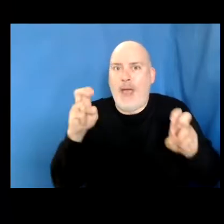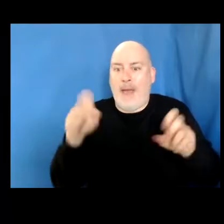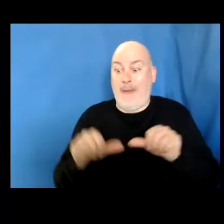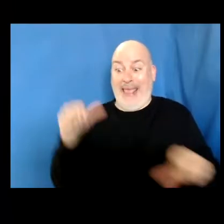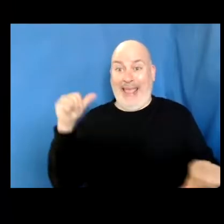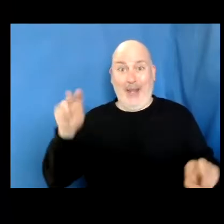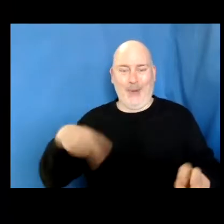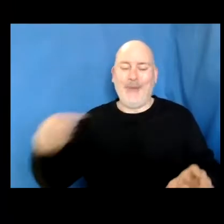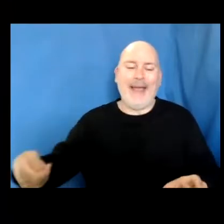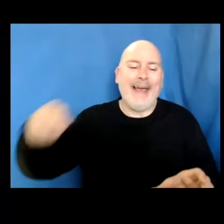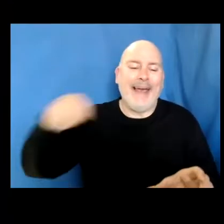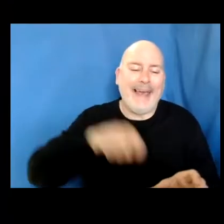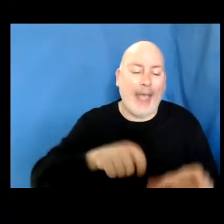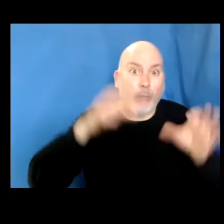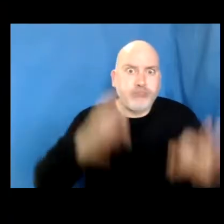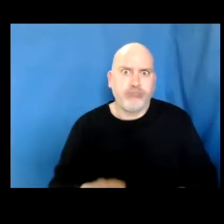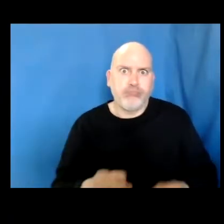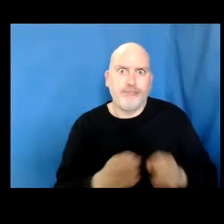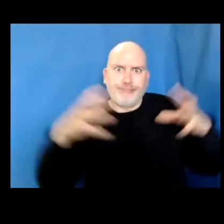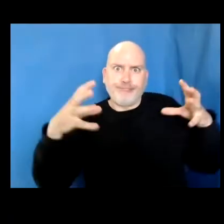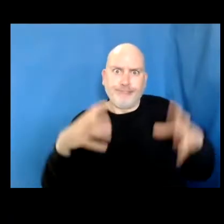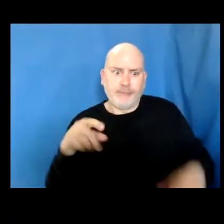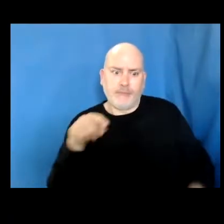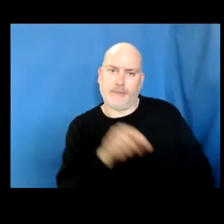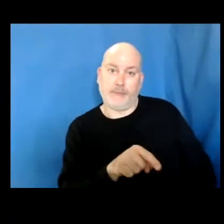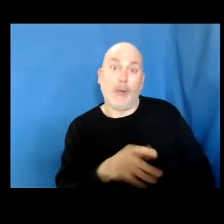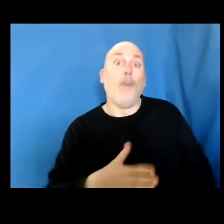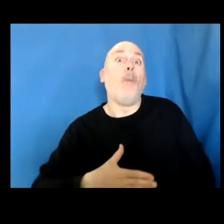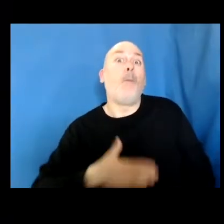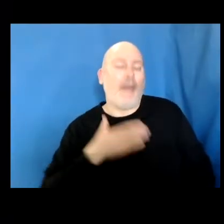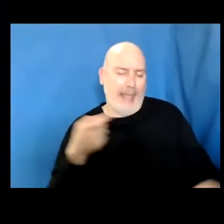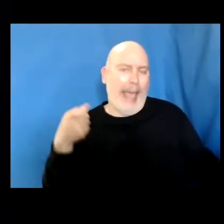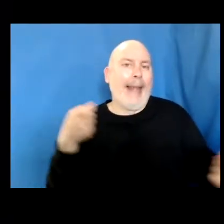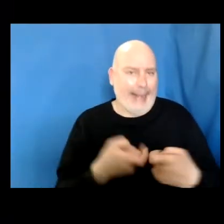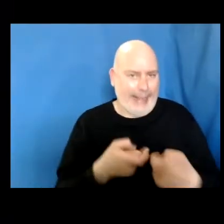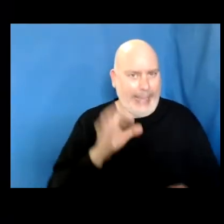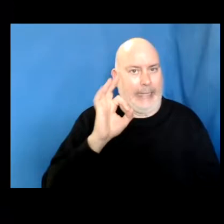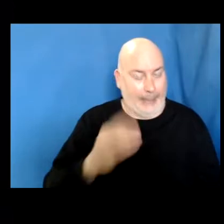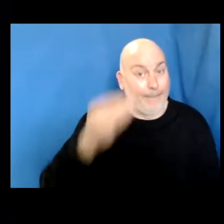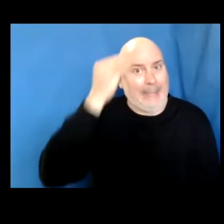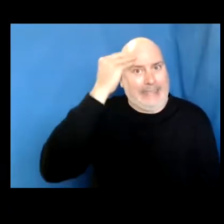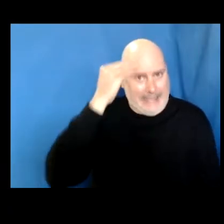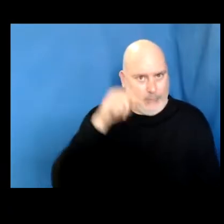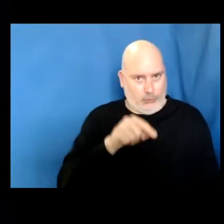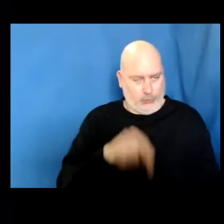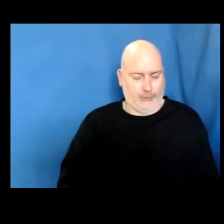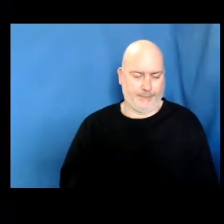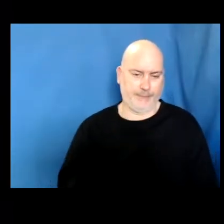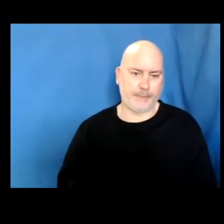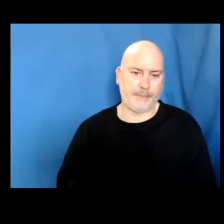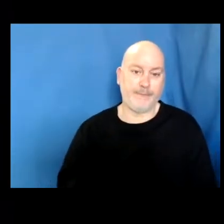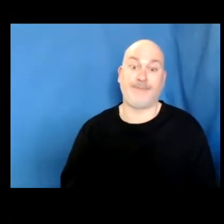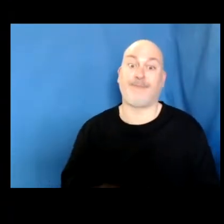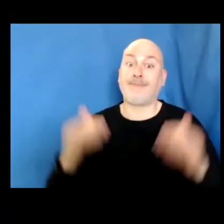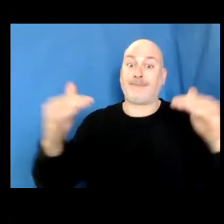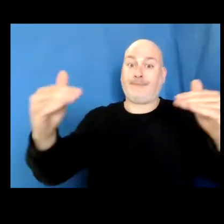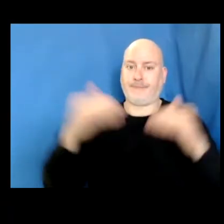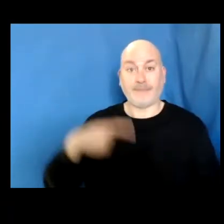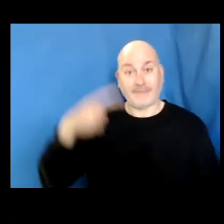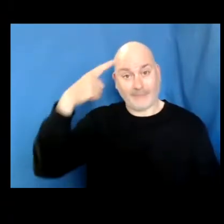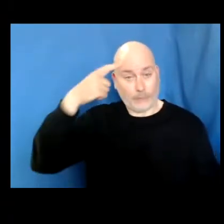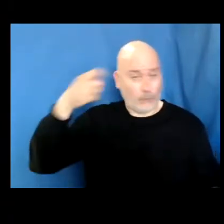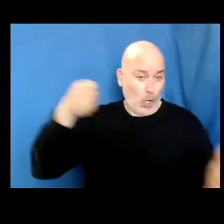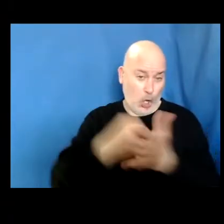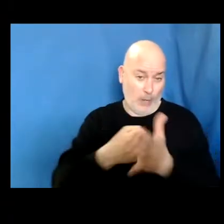caso, sí que tendríamos que pensar en la posibilidad de una reacción alérgica. Y ahora vamos a hablar del traumatismo